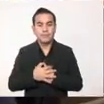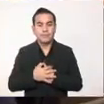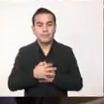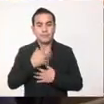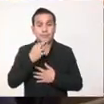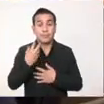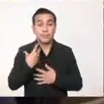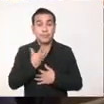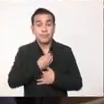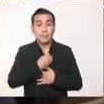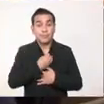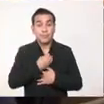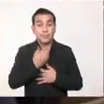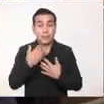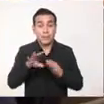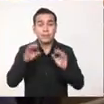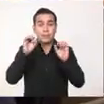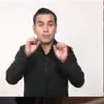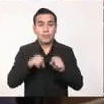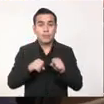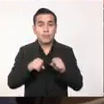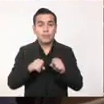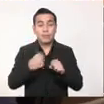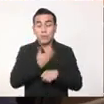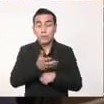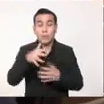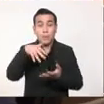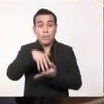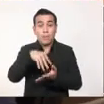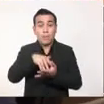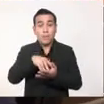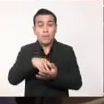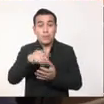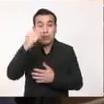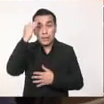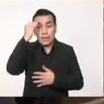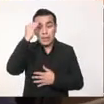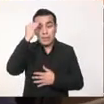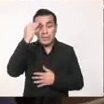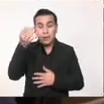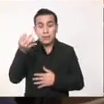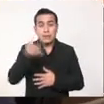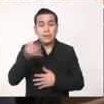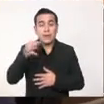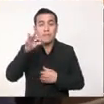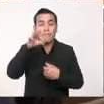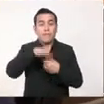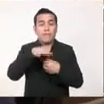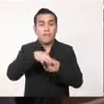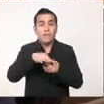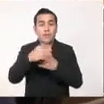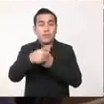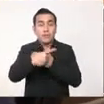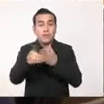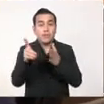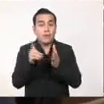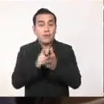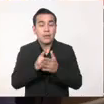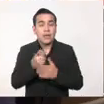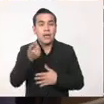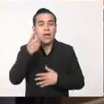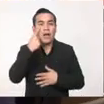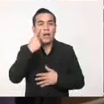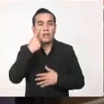Es decir, no solo teníamos el poder de hacerlo, el pueblo nos lo pidió. El pueblo te estaba pidiendo, el pueblo votó por eso. ¿Dónde